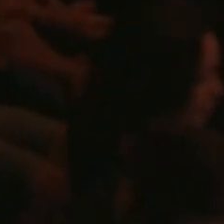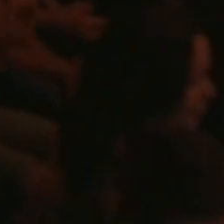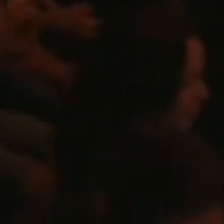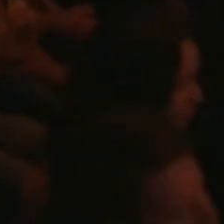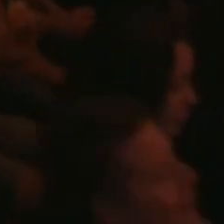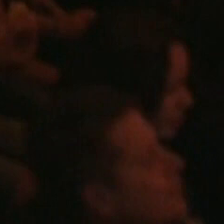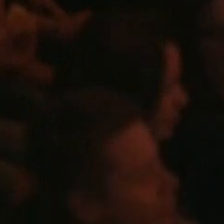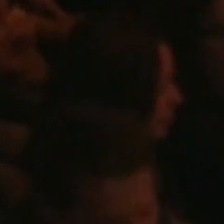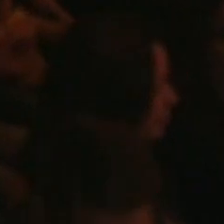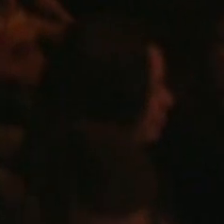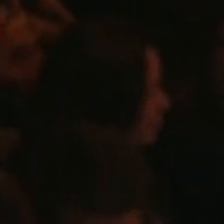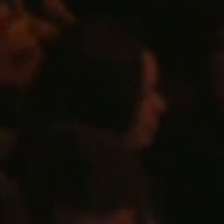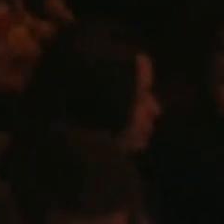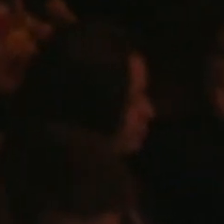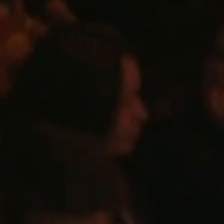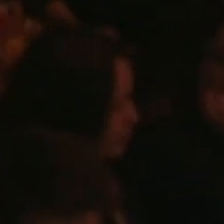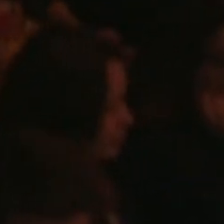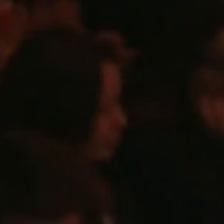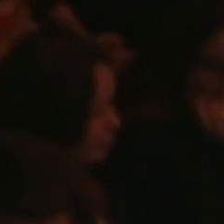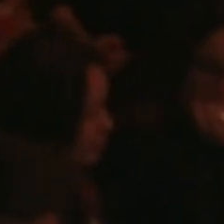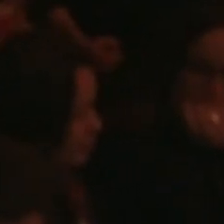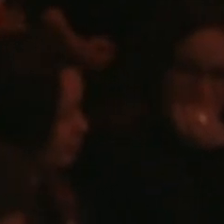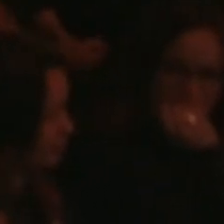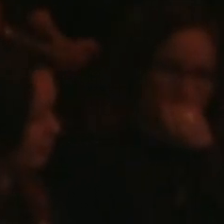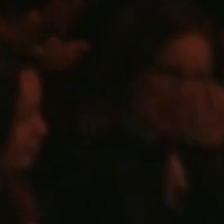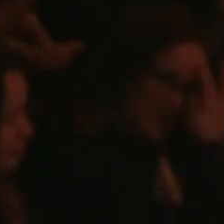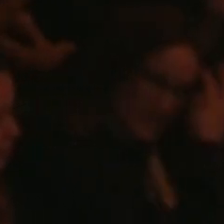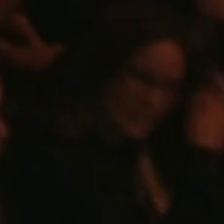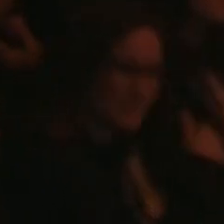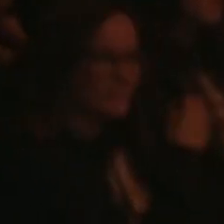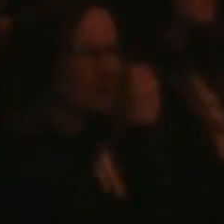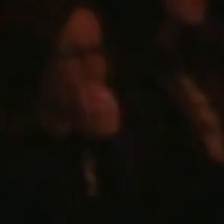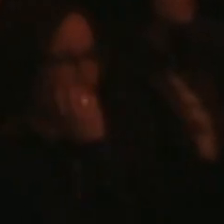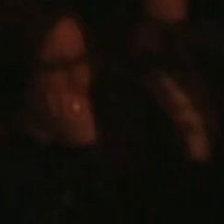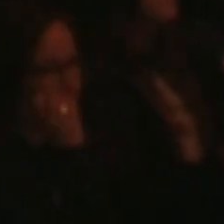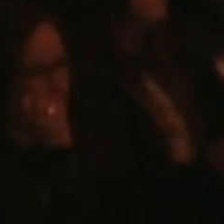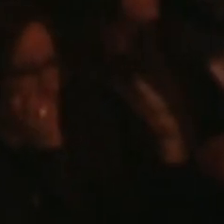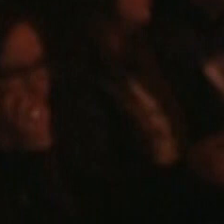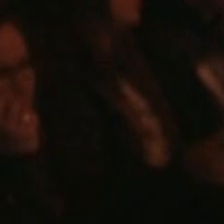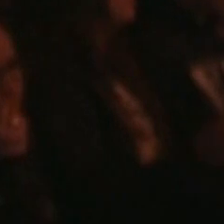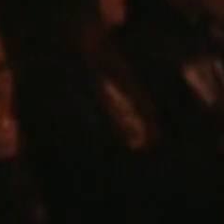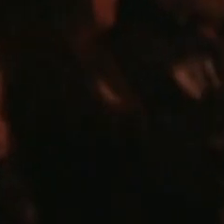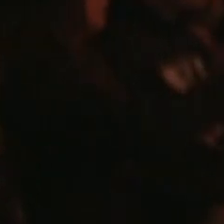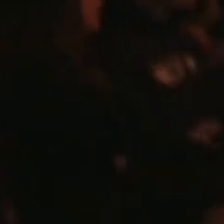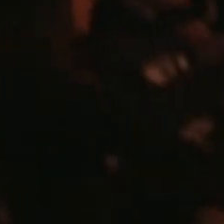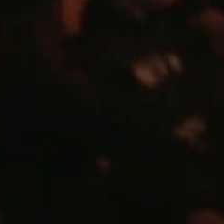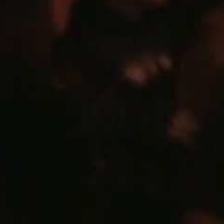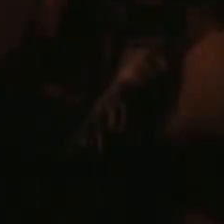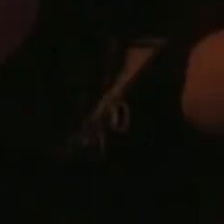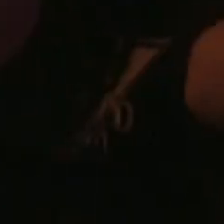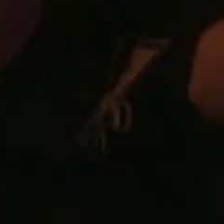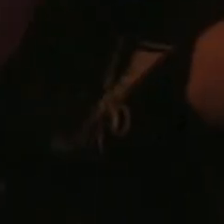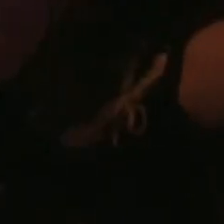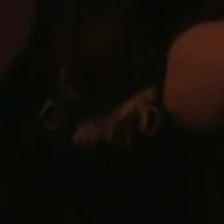el montaje musical del mismo. Dirigidos desde hace muchísimos años por Maxi Carvajal, Tomás Francisco